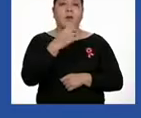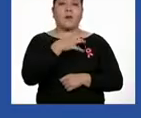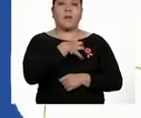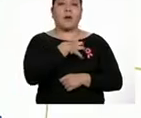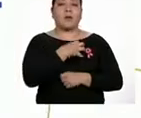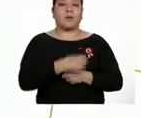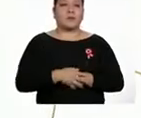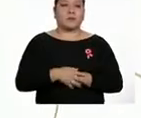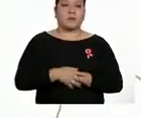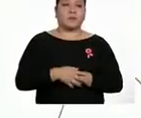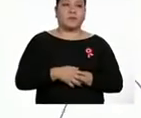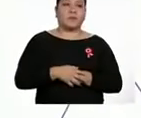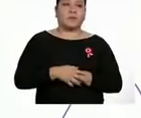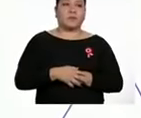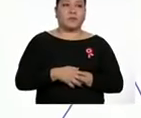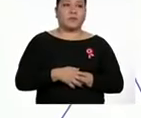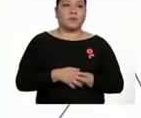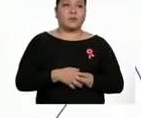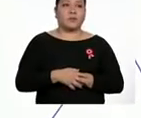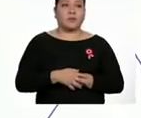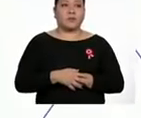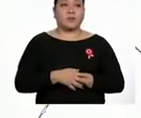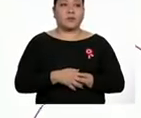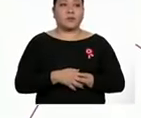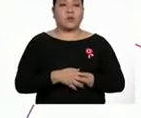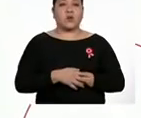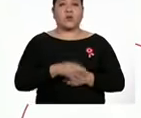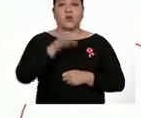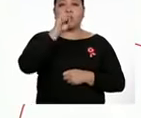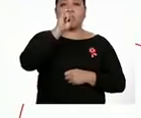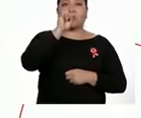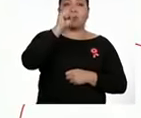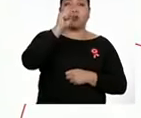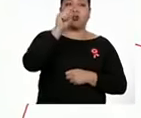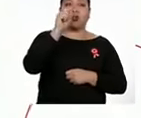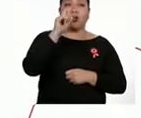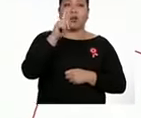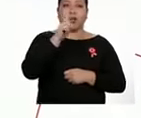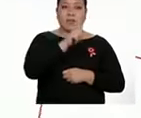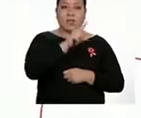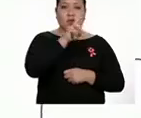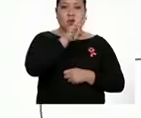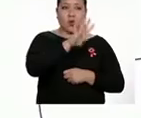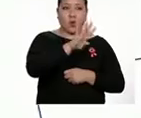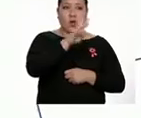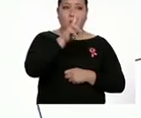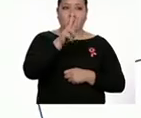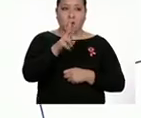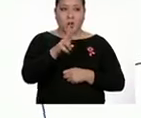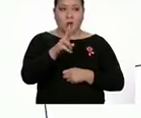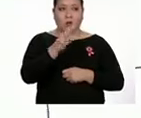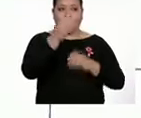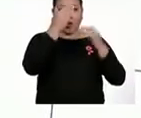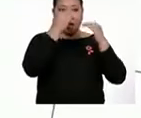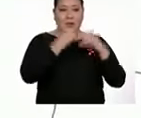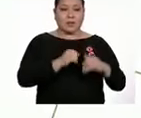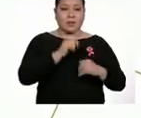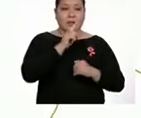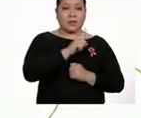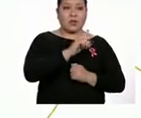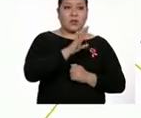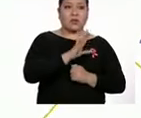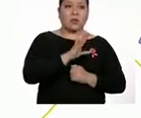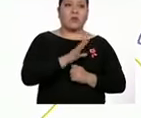mayo. Su presión sistólica se registró desde 142 hasta 150 y